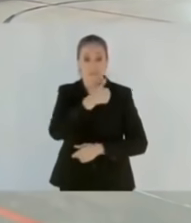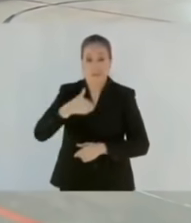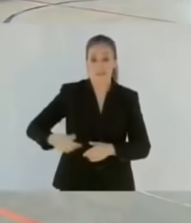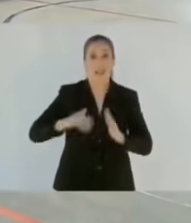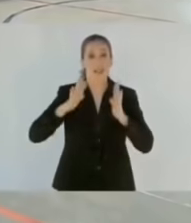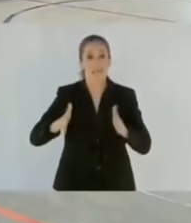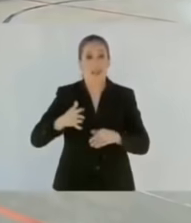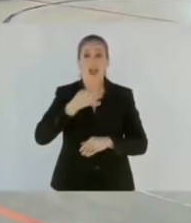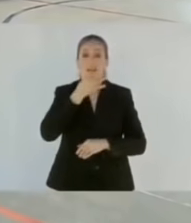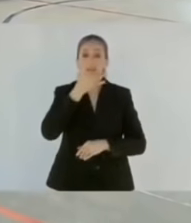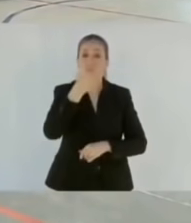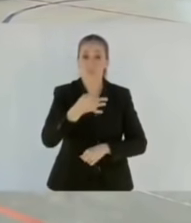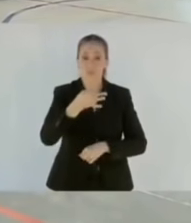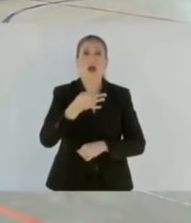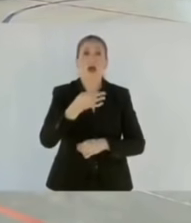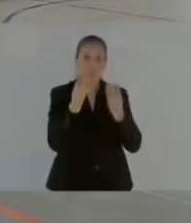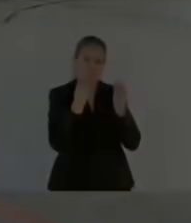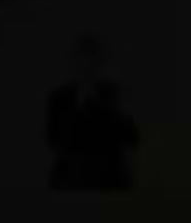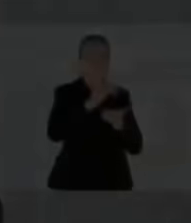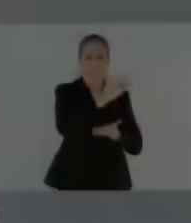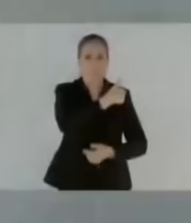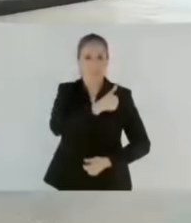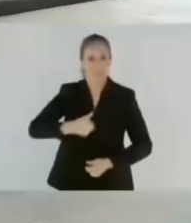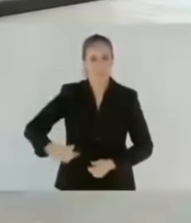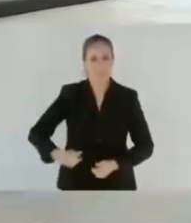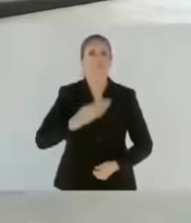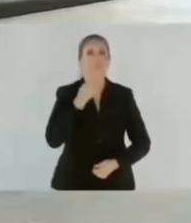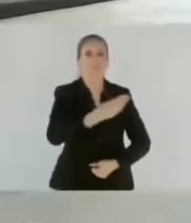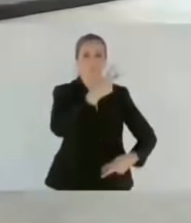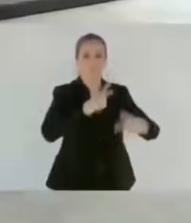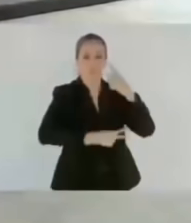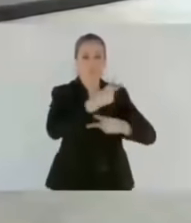enormemente y creo que Nuevo León estará agradecido con usted siempre.